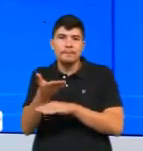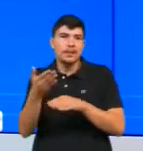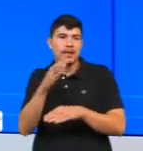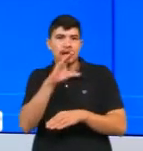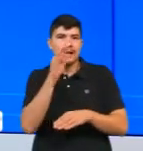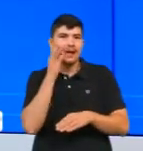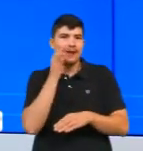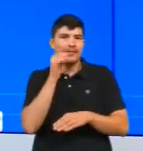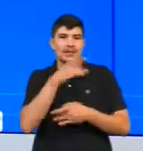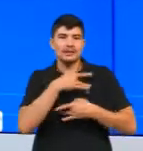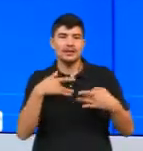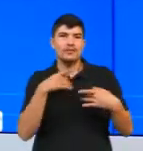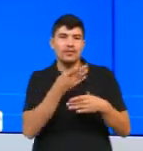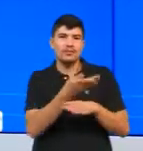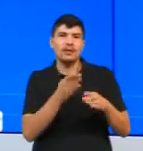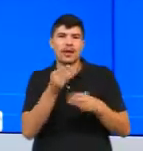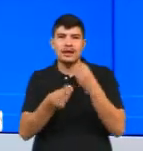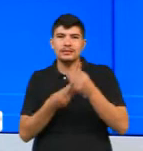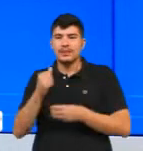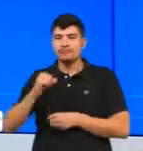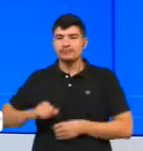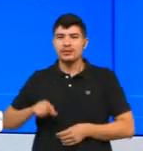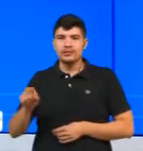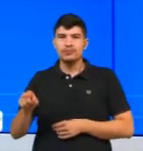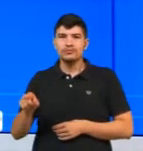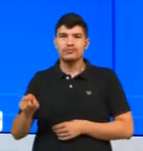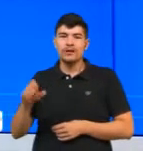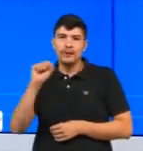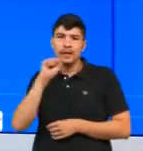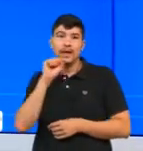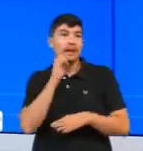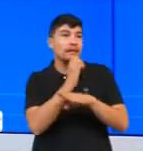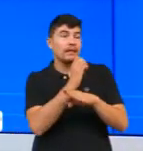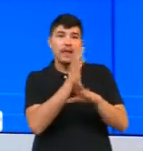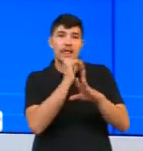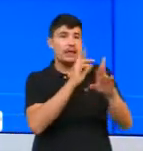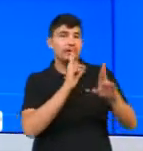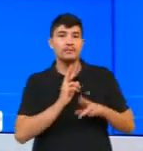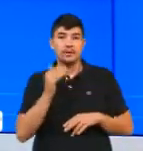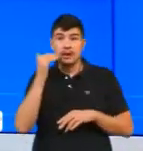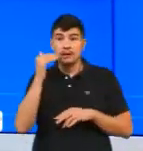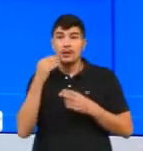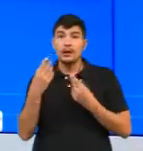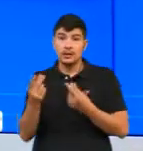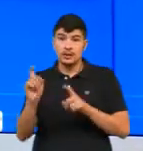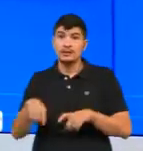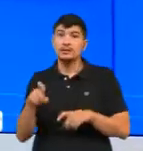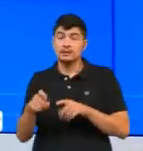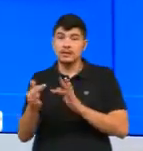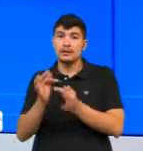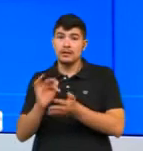una hemodiálisis en la unidad renal de Barranca Bermeja. La entidad aún no responde y la paciente requiere del tratamiento con